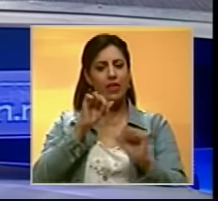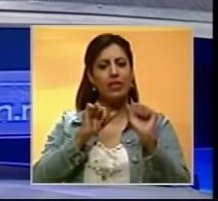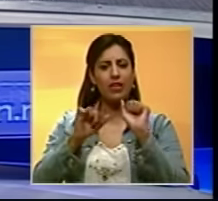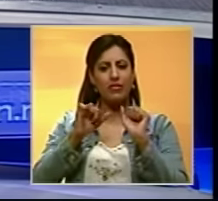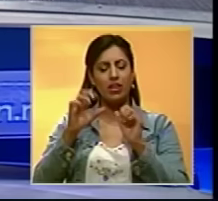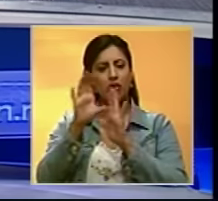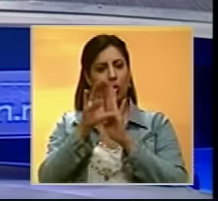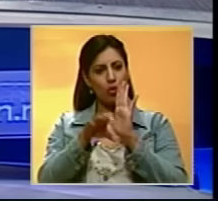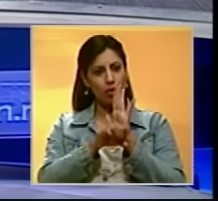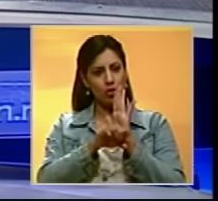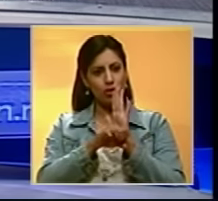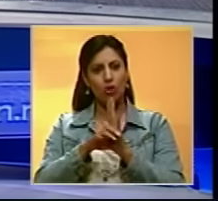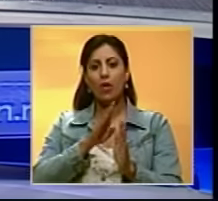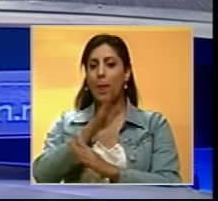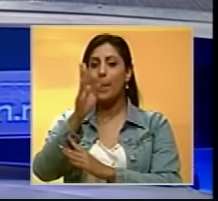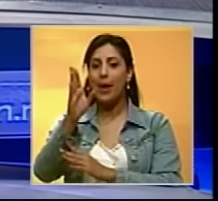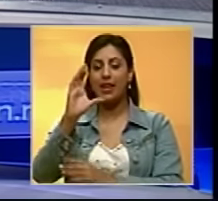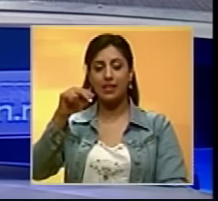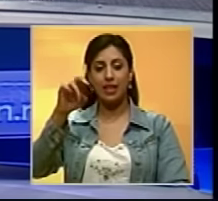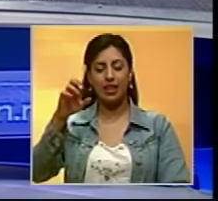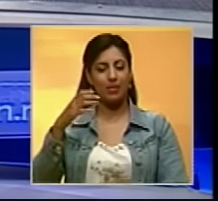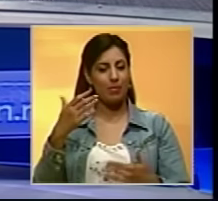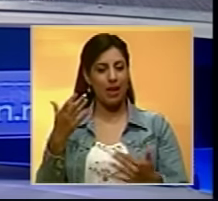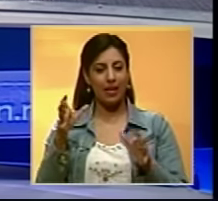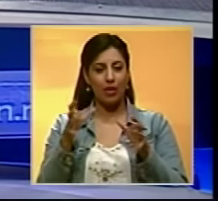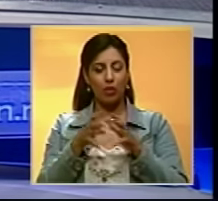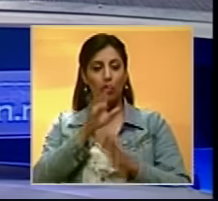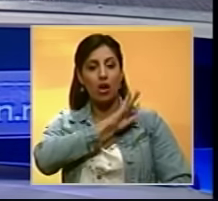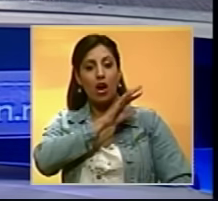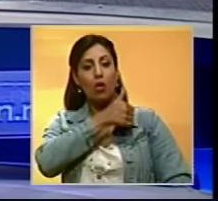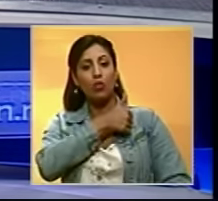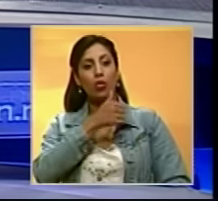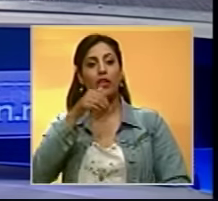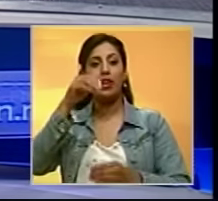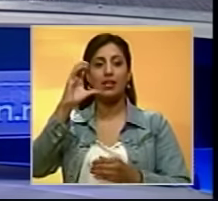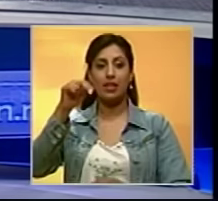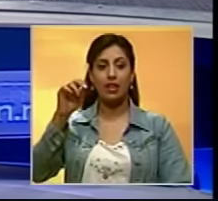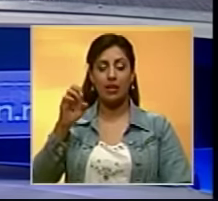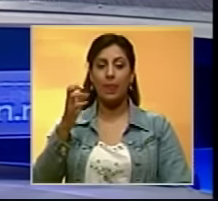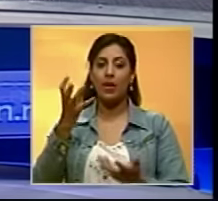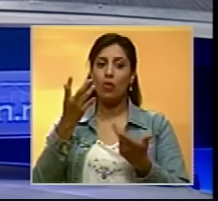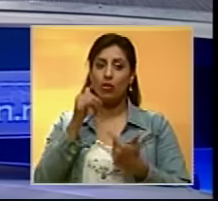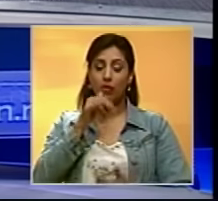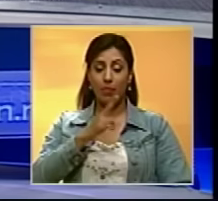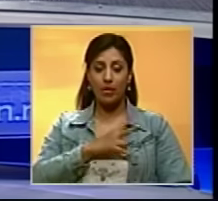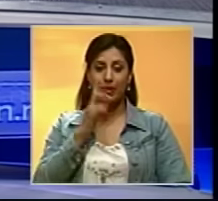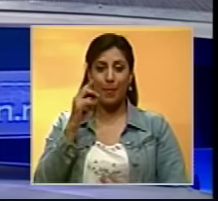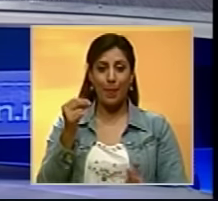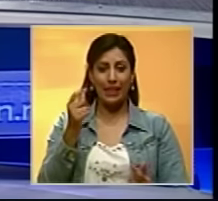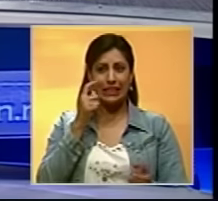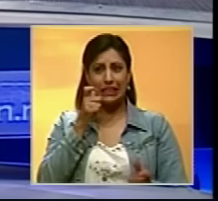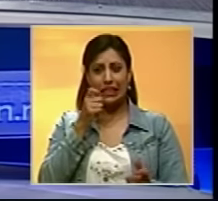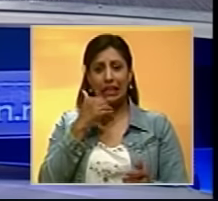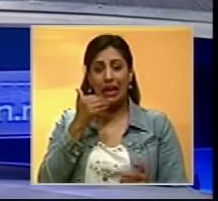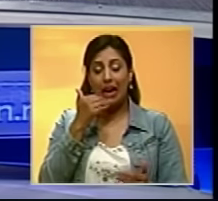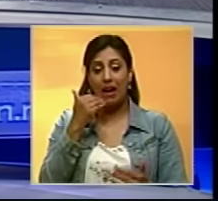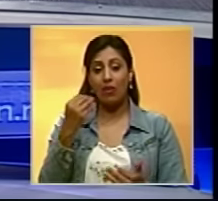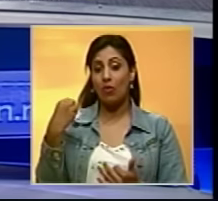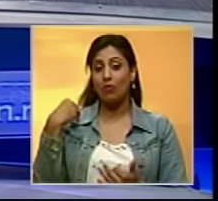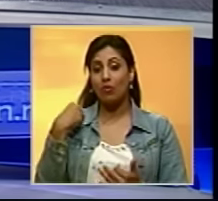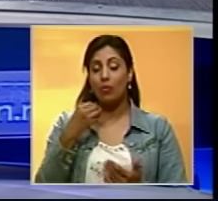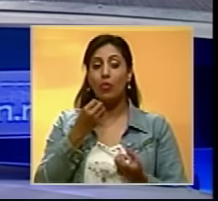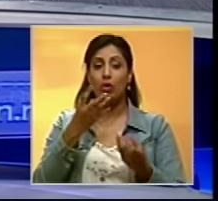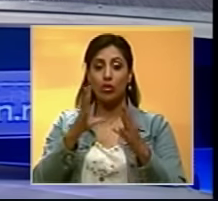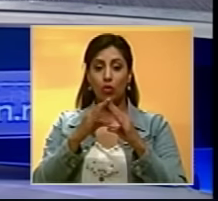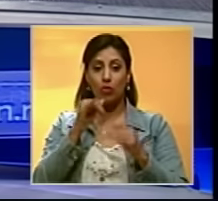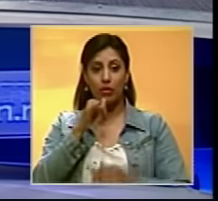de la Constitución acudirá al cne para reunirse con las autoridades del poder electoral noticiero benevi estamos atentos para llevarles a